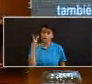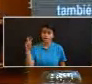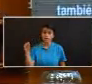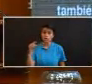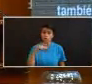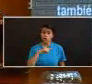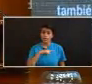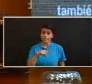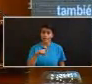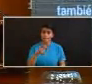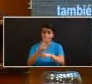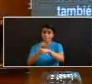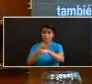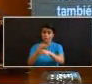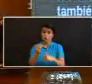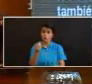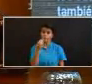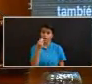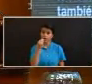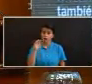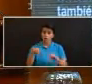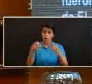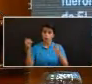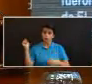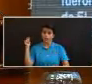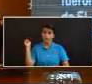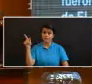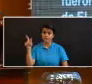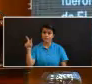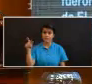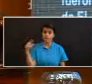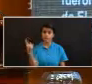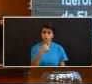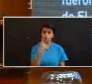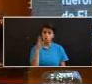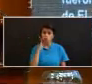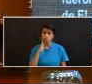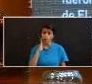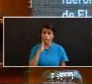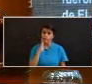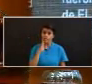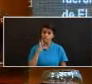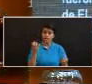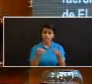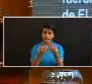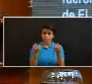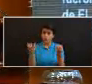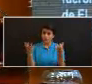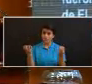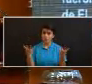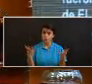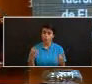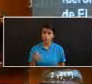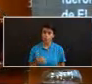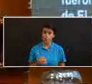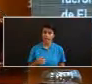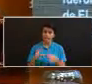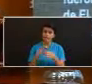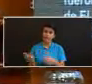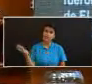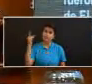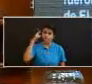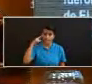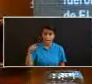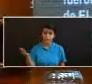no era lícito para ellos comer, como David y sus muchachos. Quizás la multitud que día tras